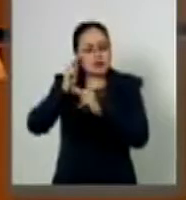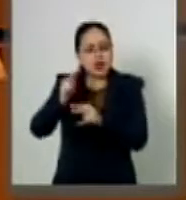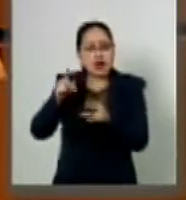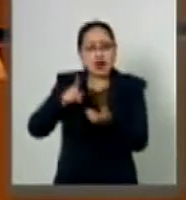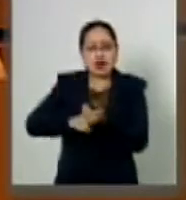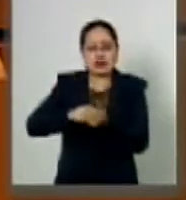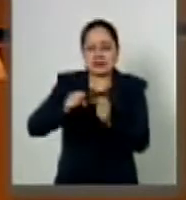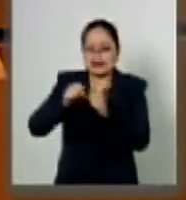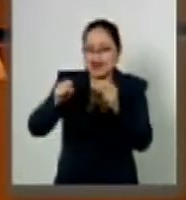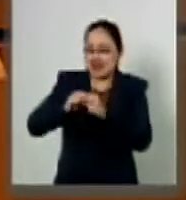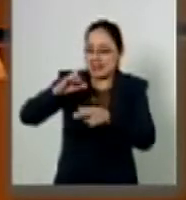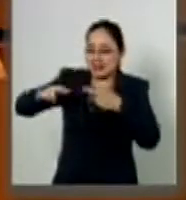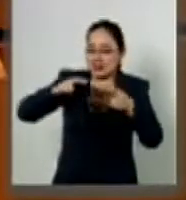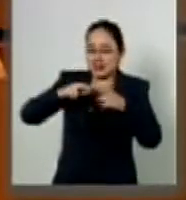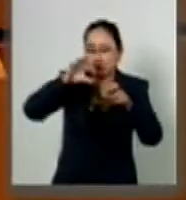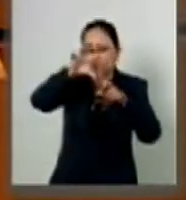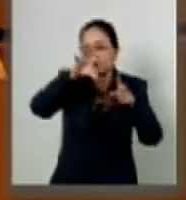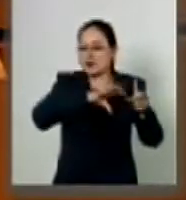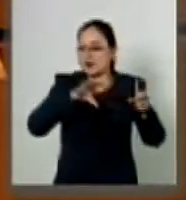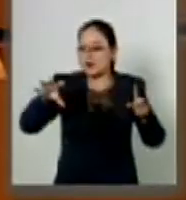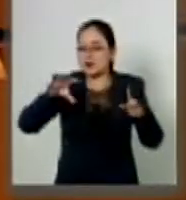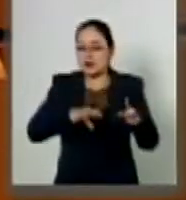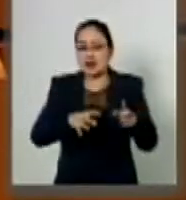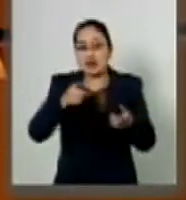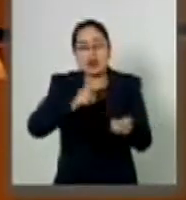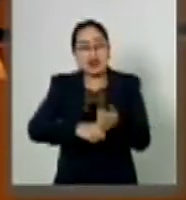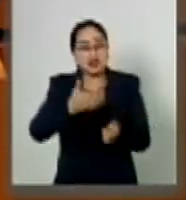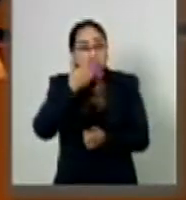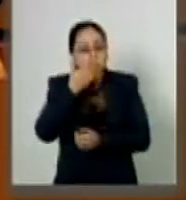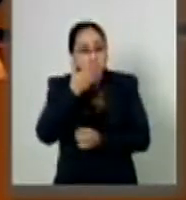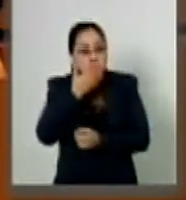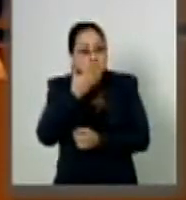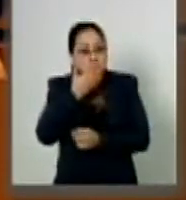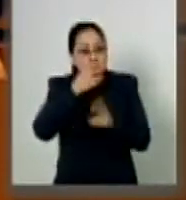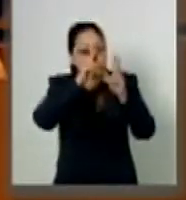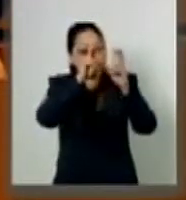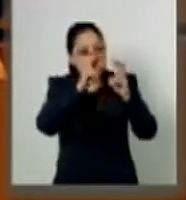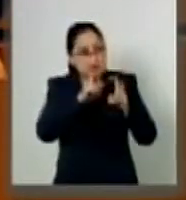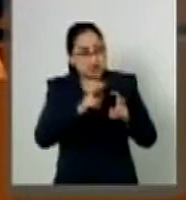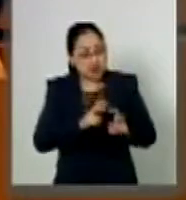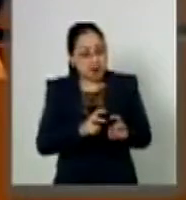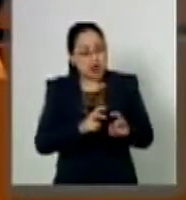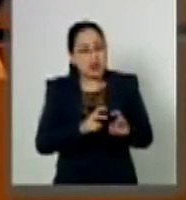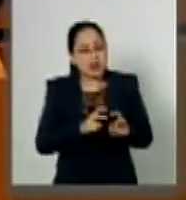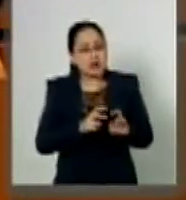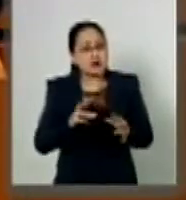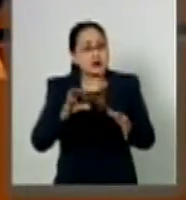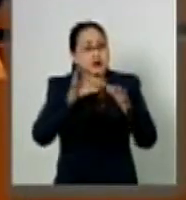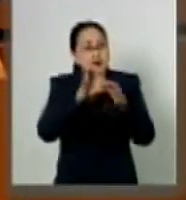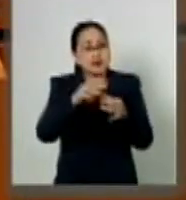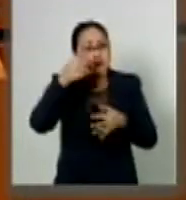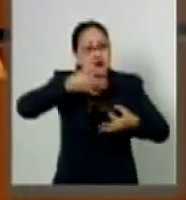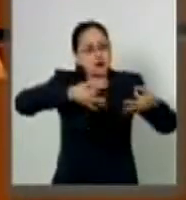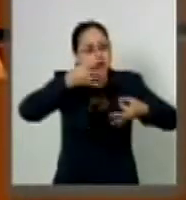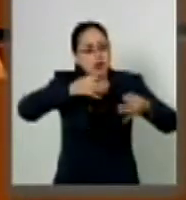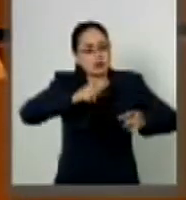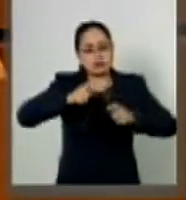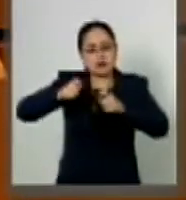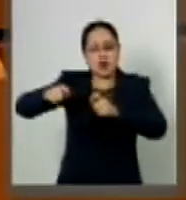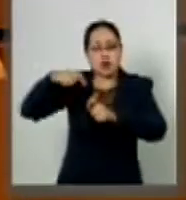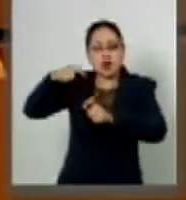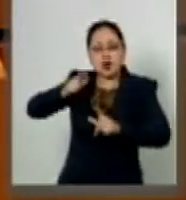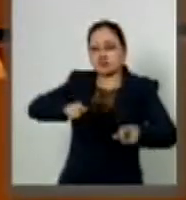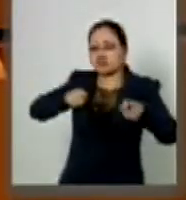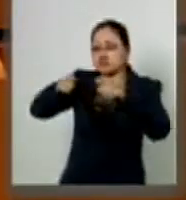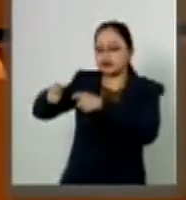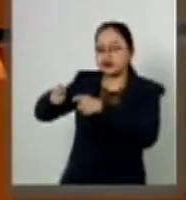salas regionales. El Tribunal de Sonora, todos los asuntos que fueron revisión a la Sala Regional de Guadalajara,